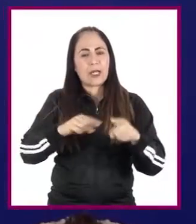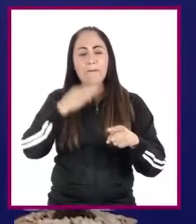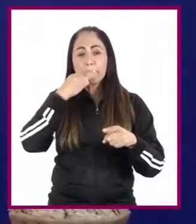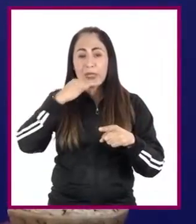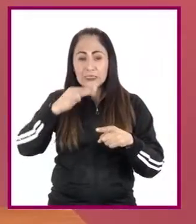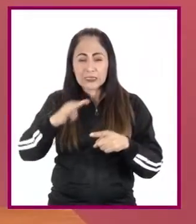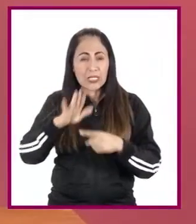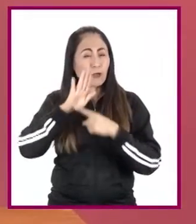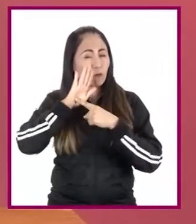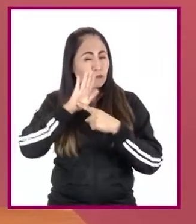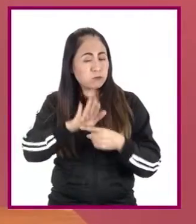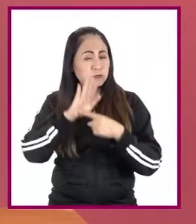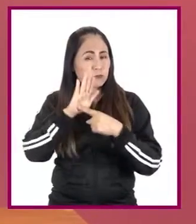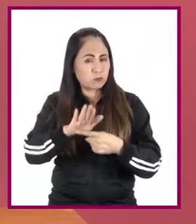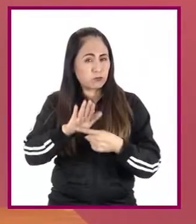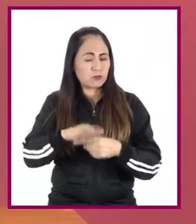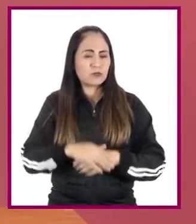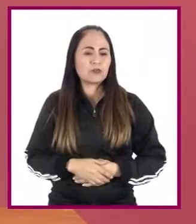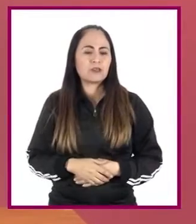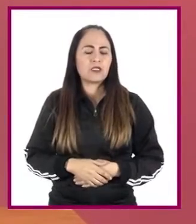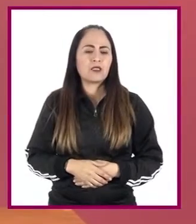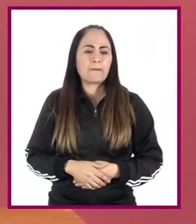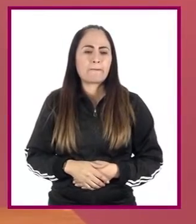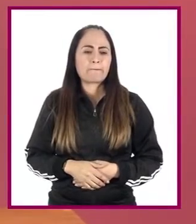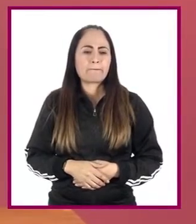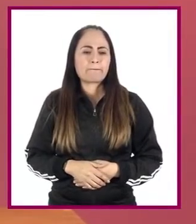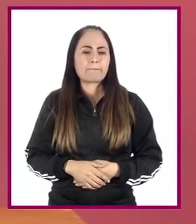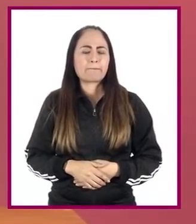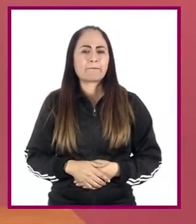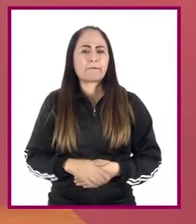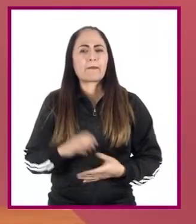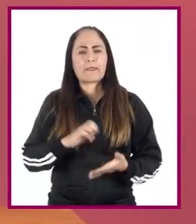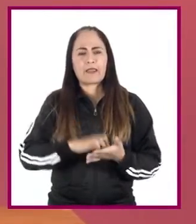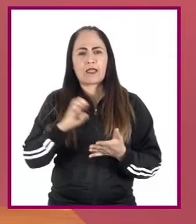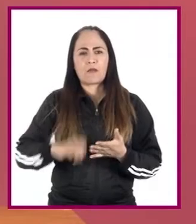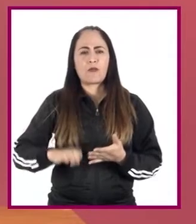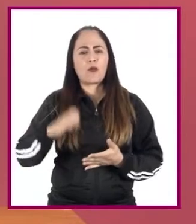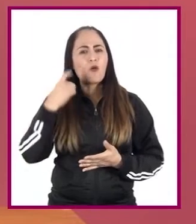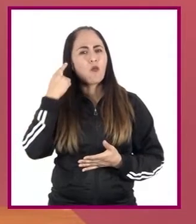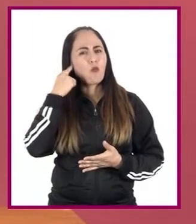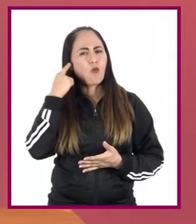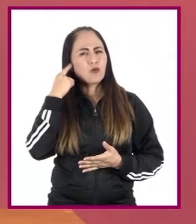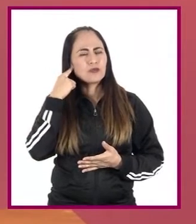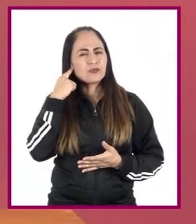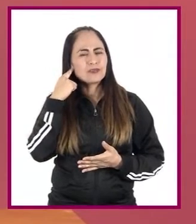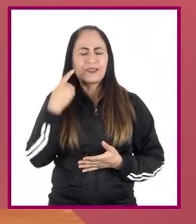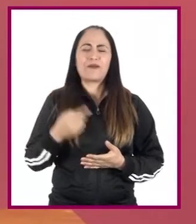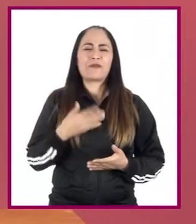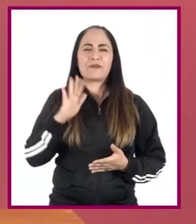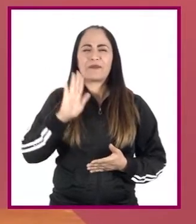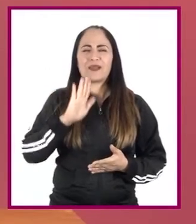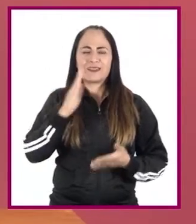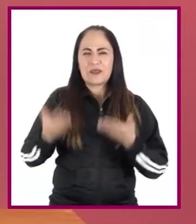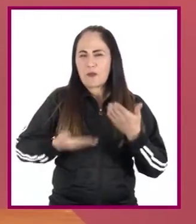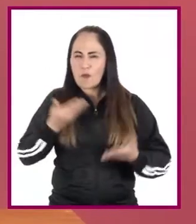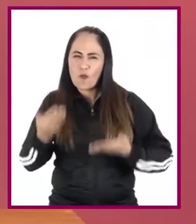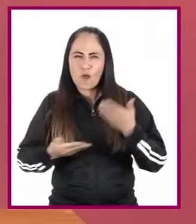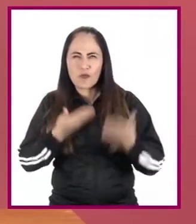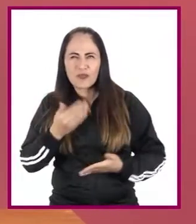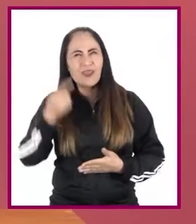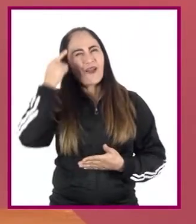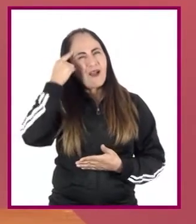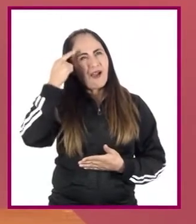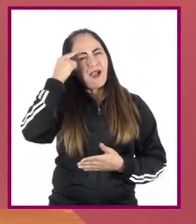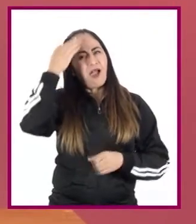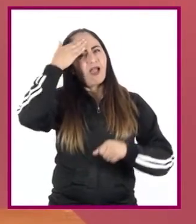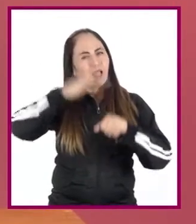dando. Por ejemplo, profesora, la música que usan de fondo es movida y pegajosa y creo que la voy a estar cantando,